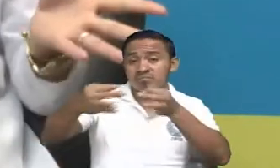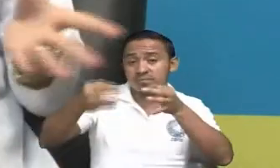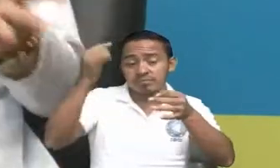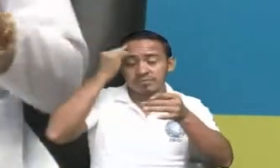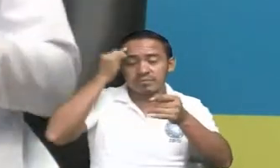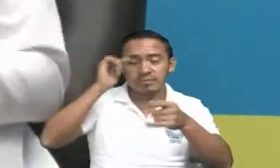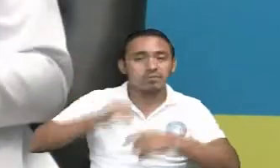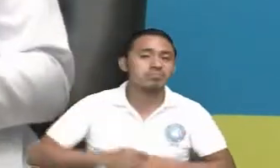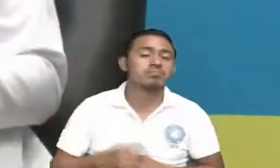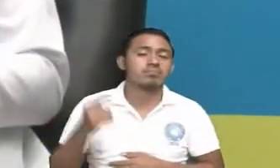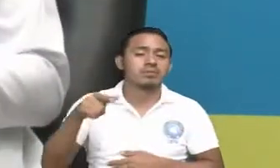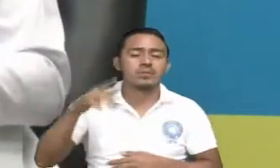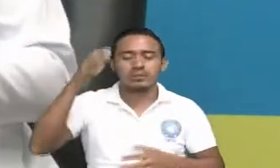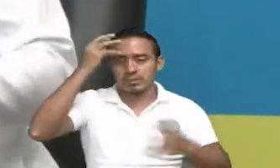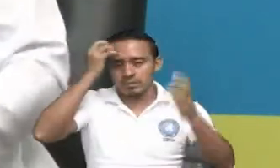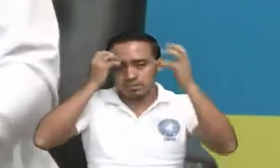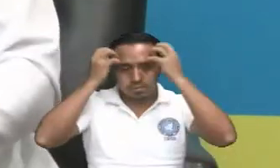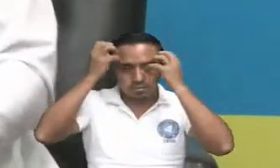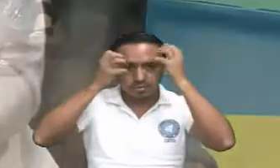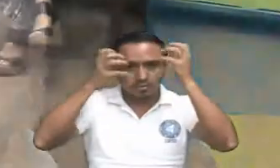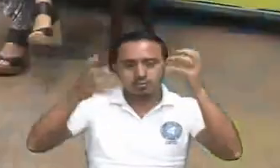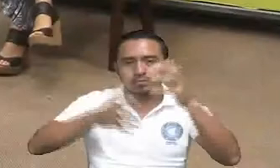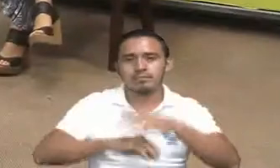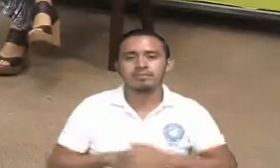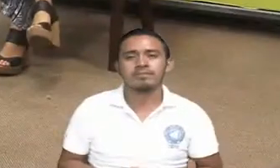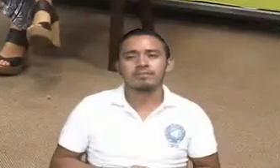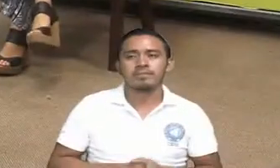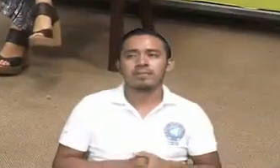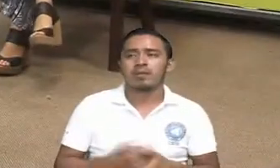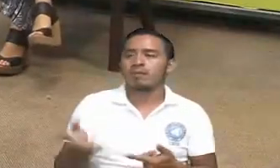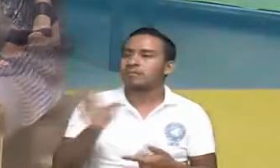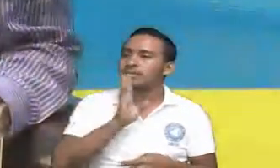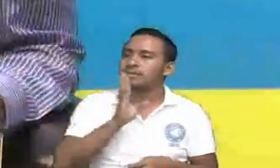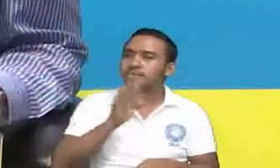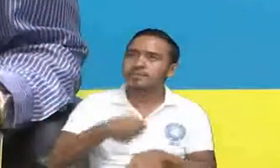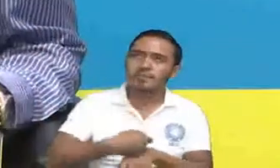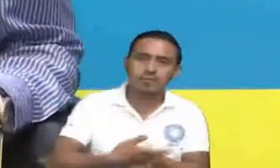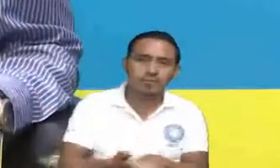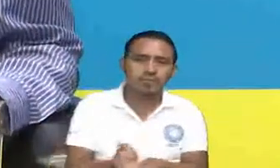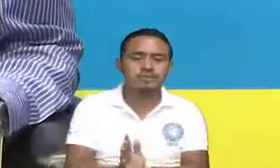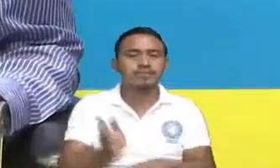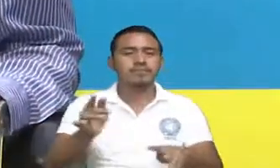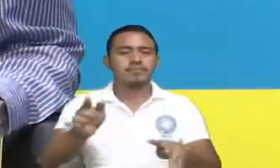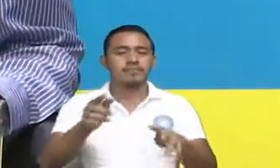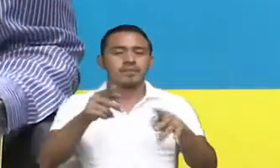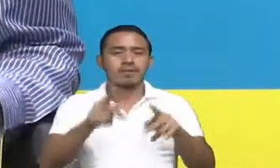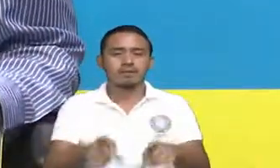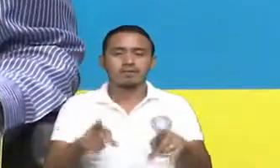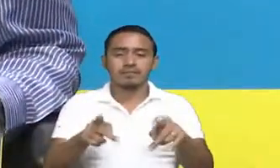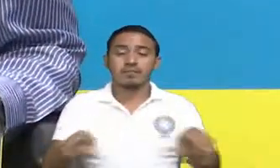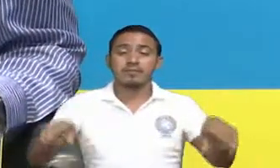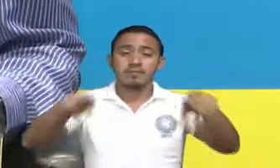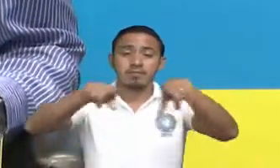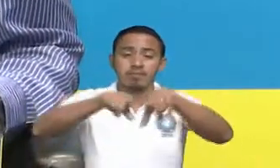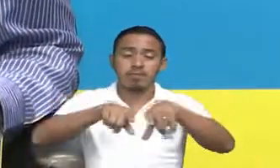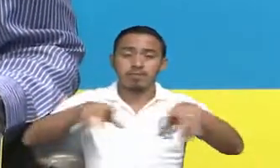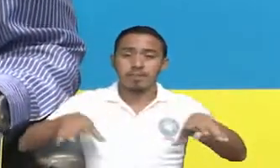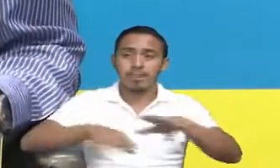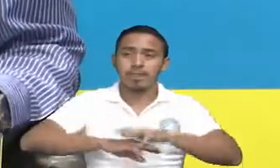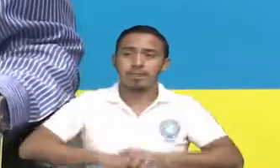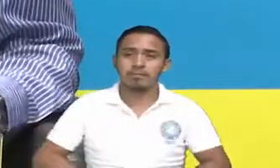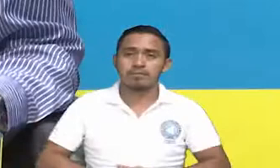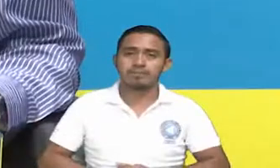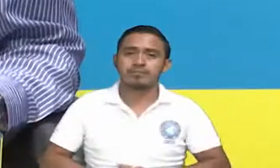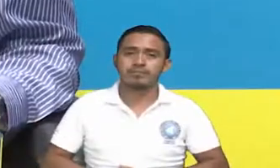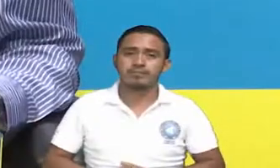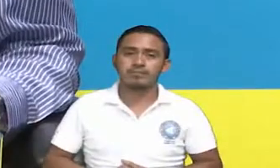escenario que es lo que la está torturando. Ahora, ¿qué puede hacer? ¿Qué consejo le daría usted a una pareja, una pareja que está